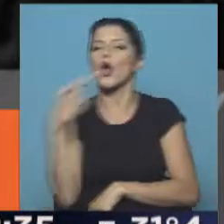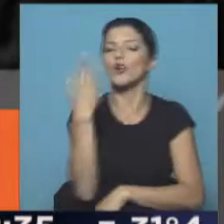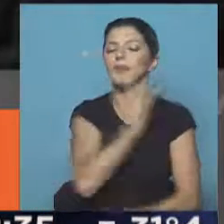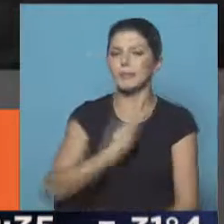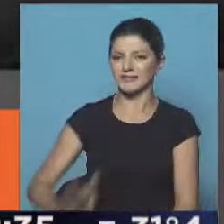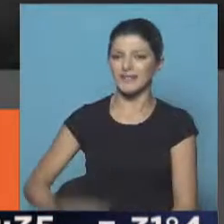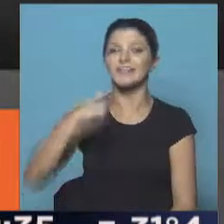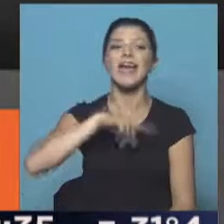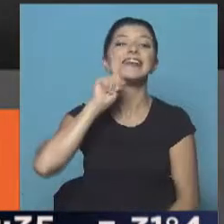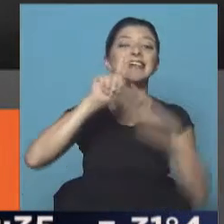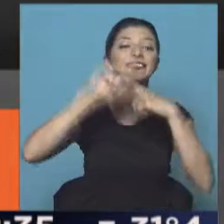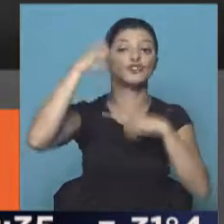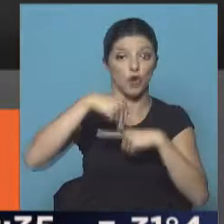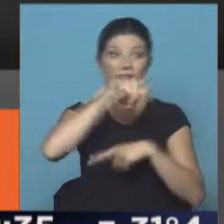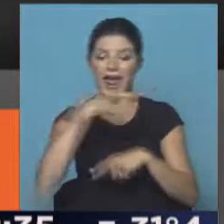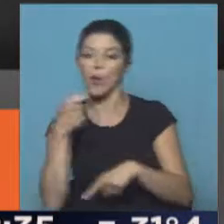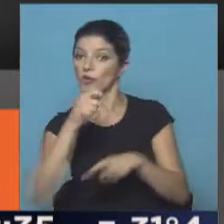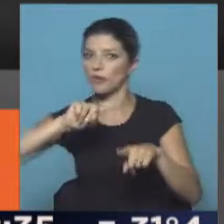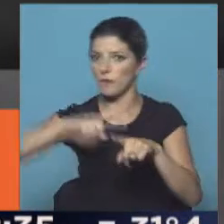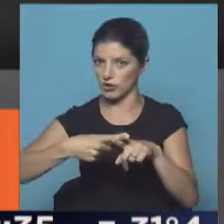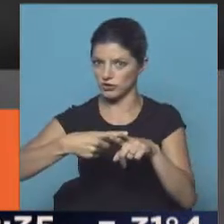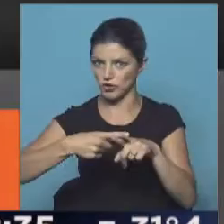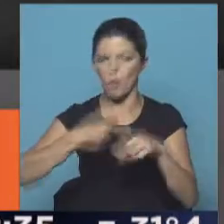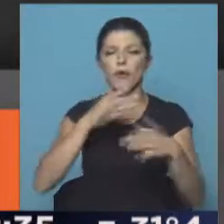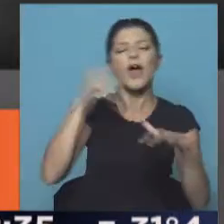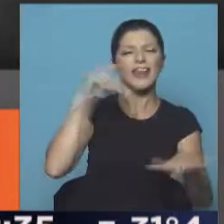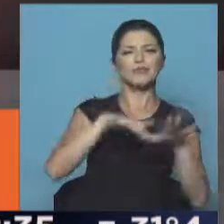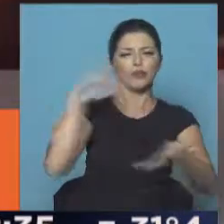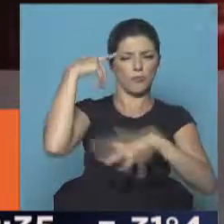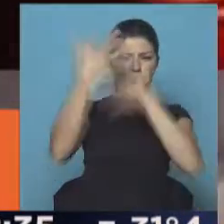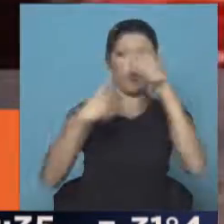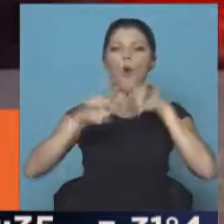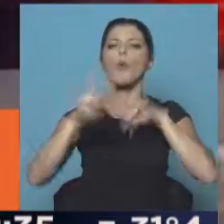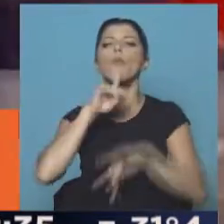Richard Nixon, quien enfrentaba un juicio político tras el escándalo Watergate.